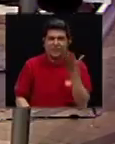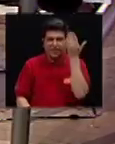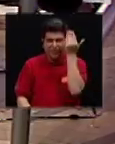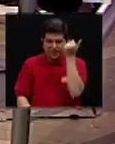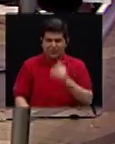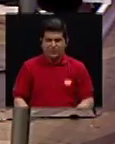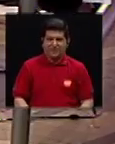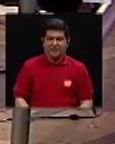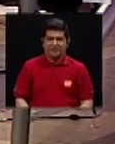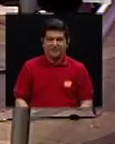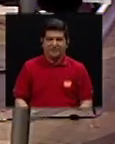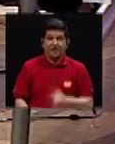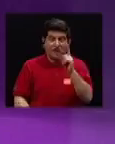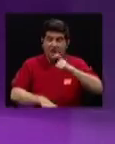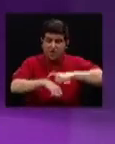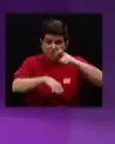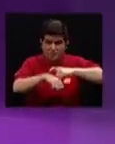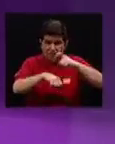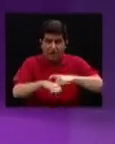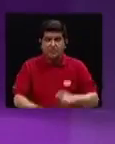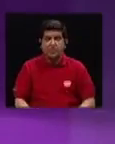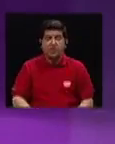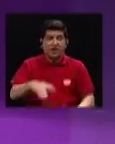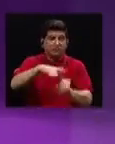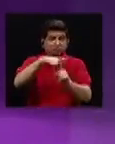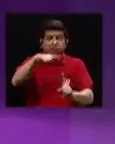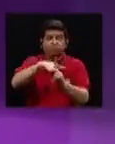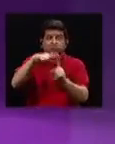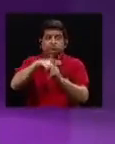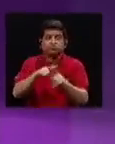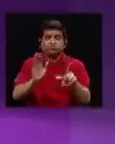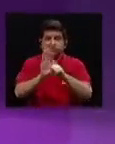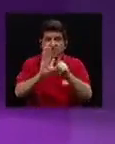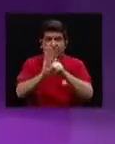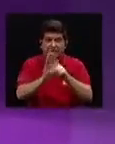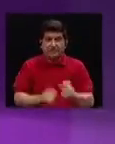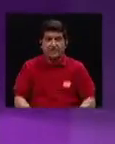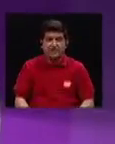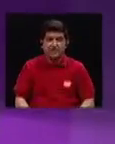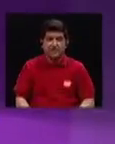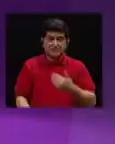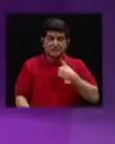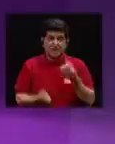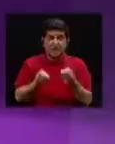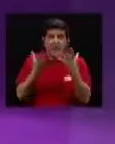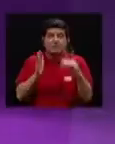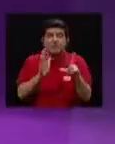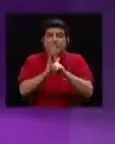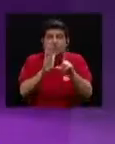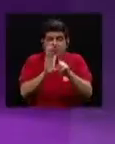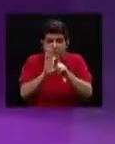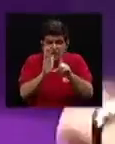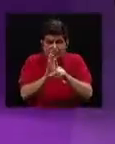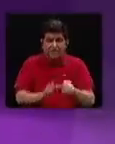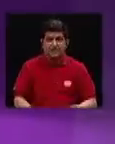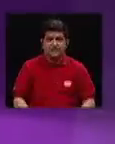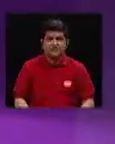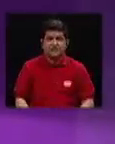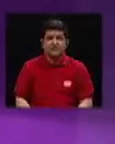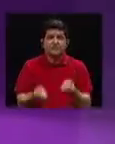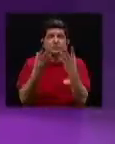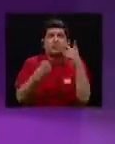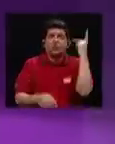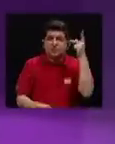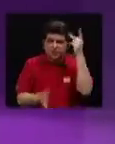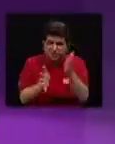qué en una época en que han proliferado las leyes de la manera en que proliferaron tenemos muchas más leyes Eh muchas más políticas